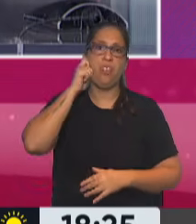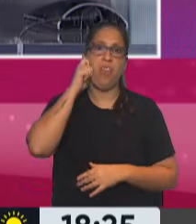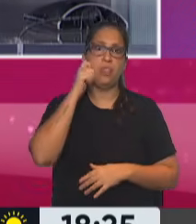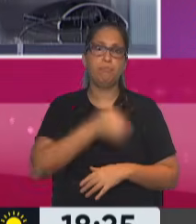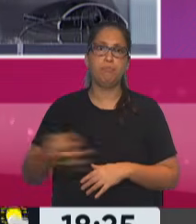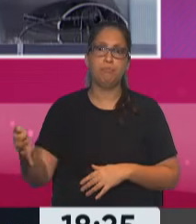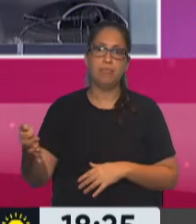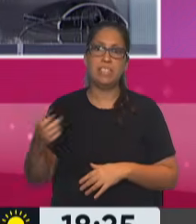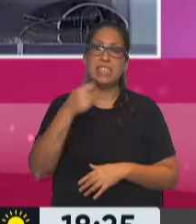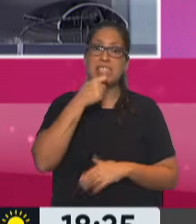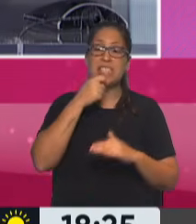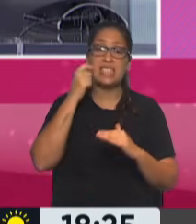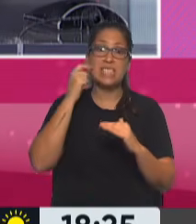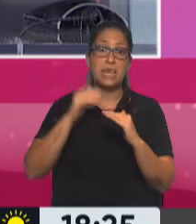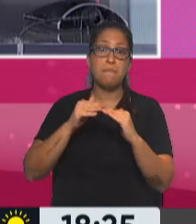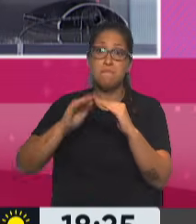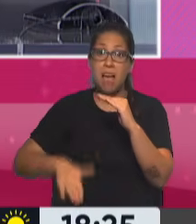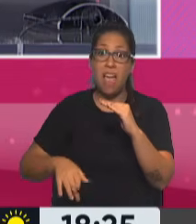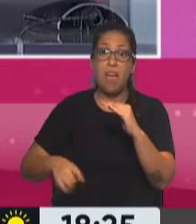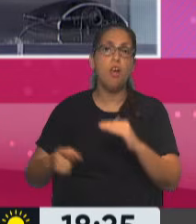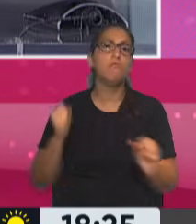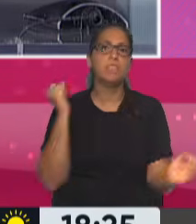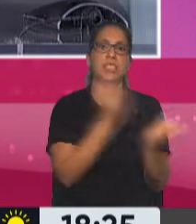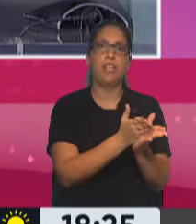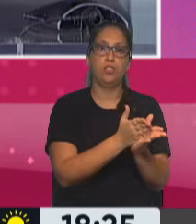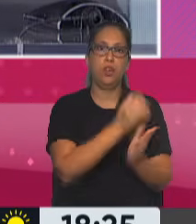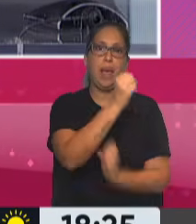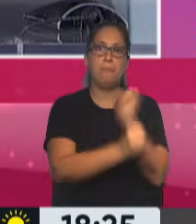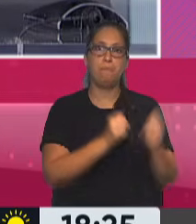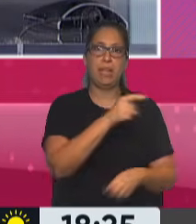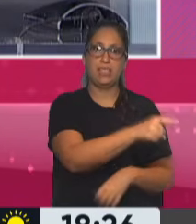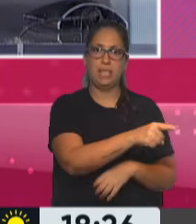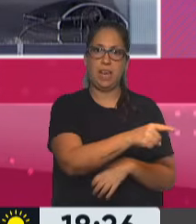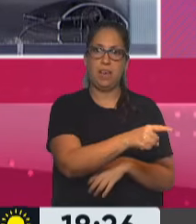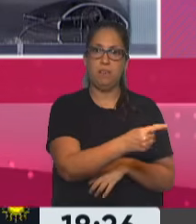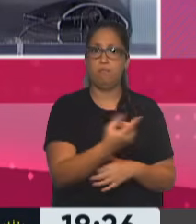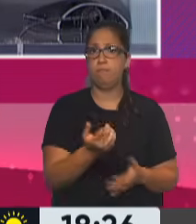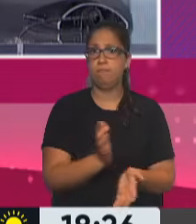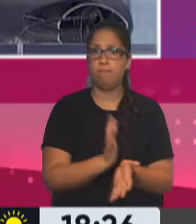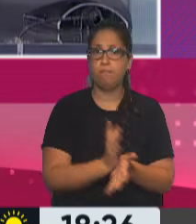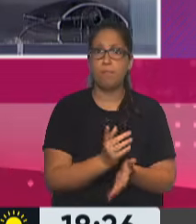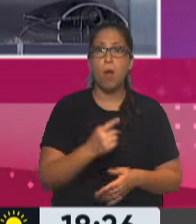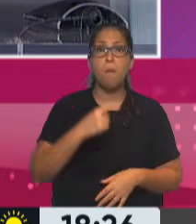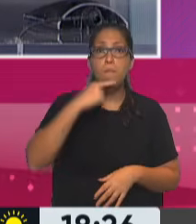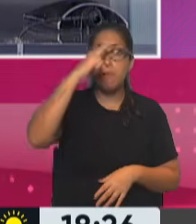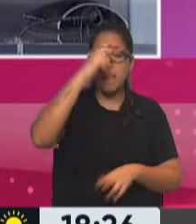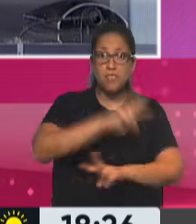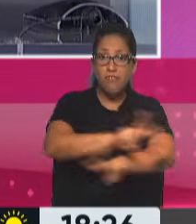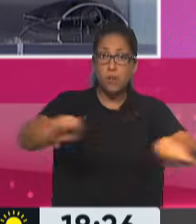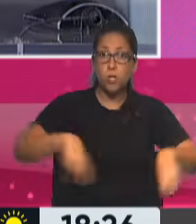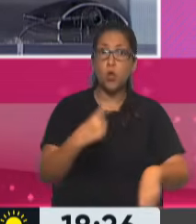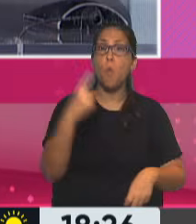existiera una anomalía en este procedimiento, se establece la sanción. Y la sanción alcanza el 1% de la facturación mensual. Y estamos